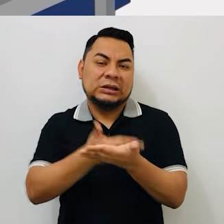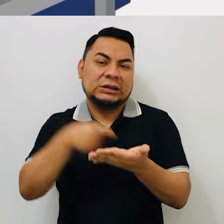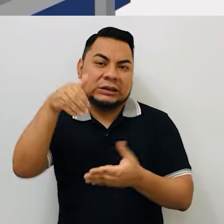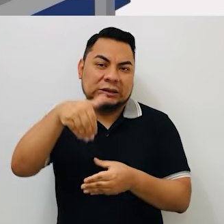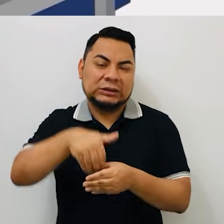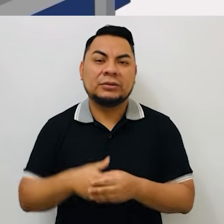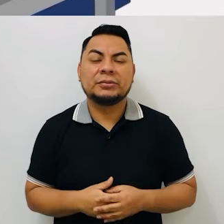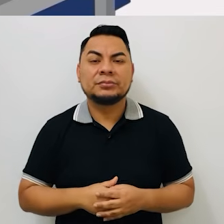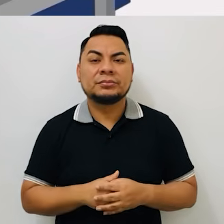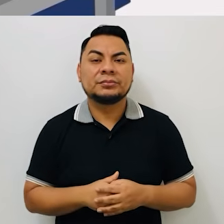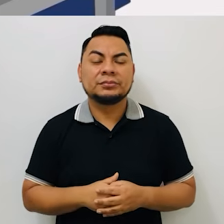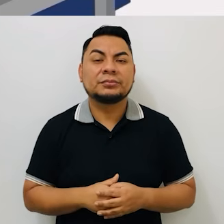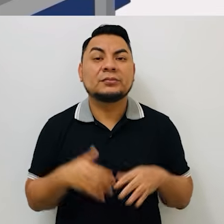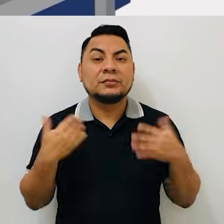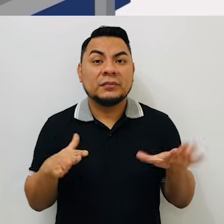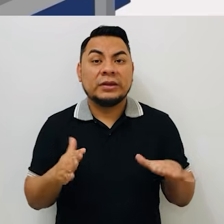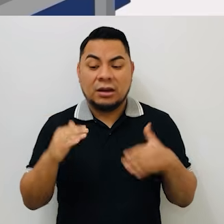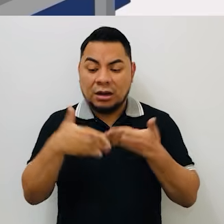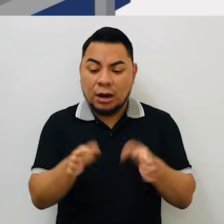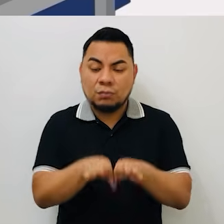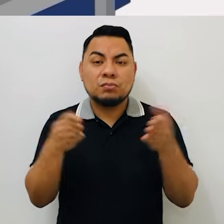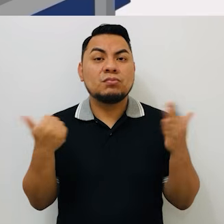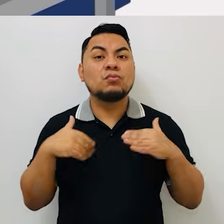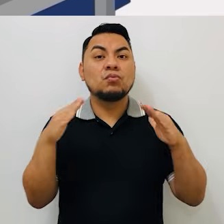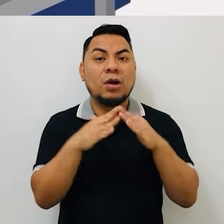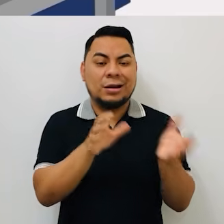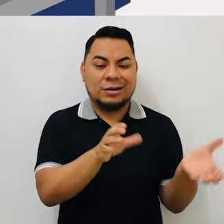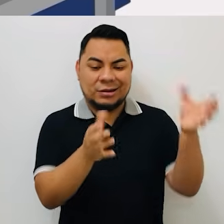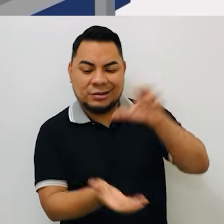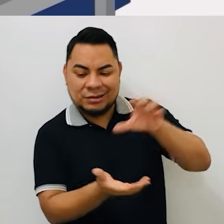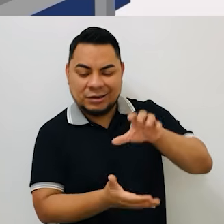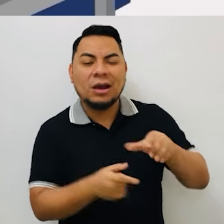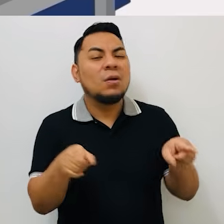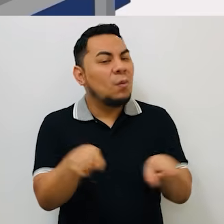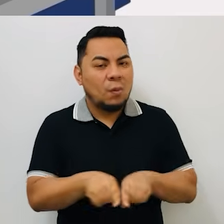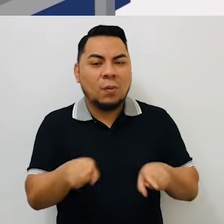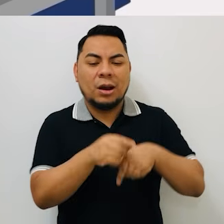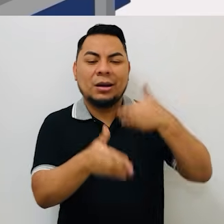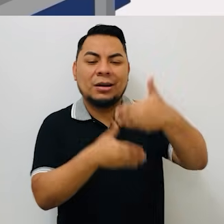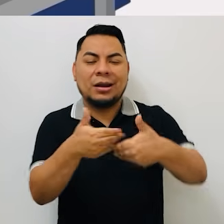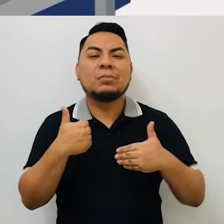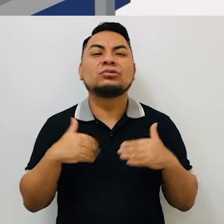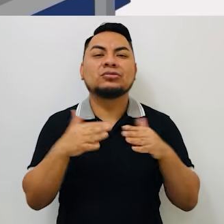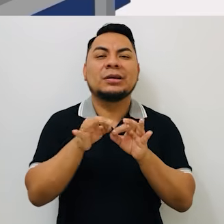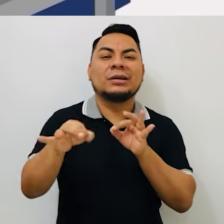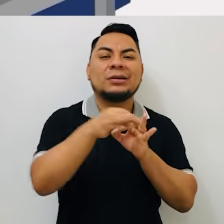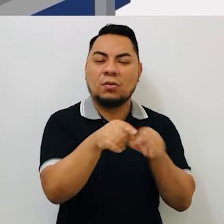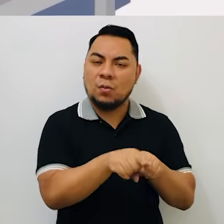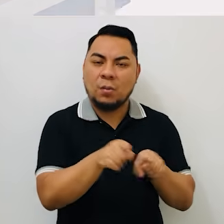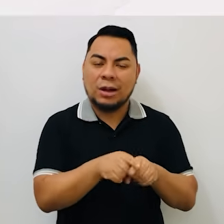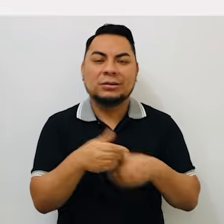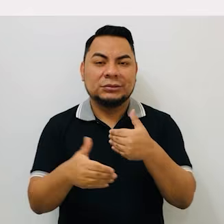de esta elección. Se abre el ánfora municipal y se realiza el mismo procedimiento que el del